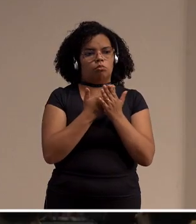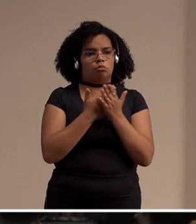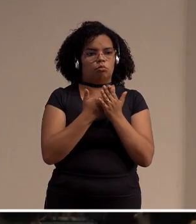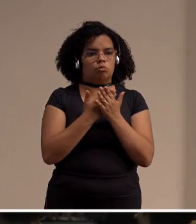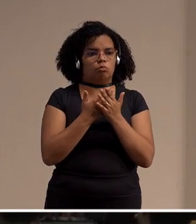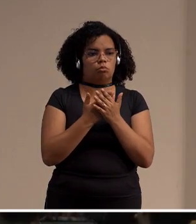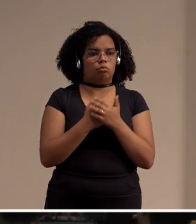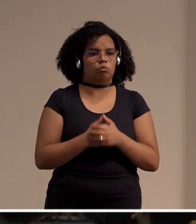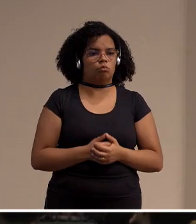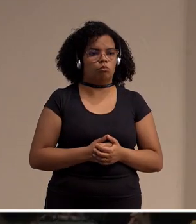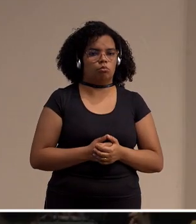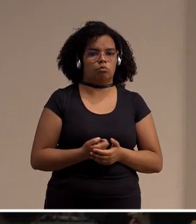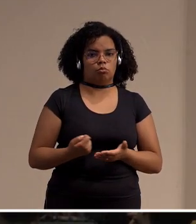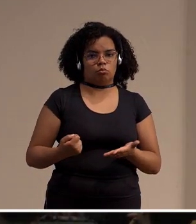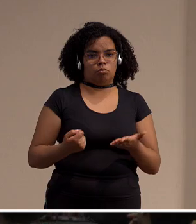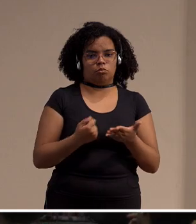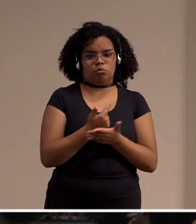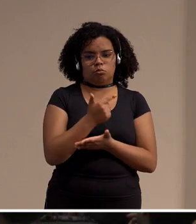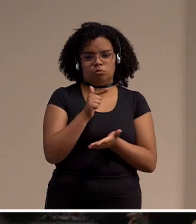Alumnos.